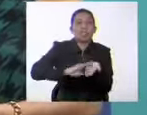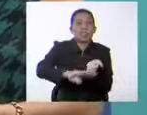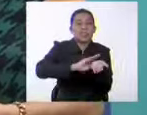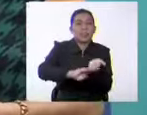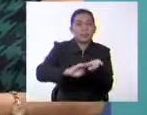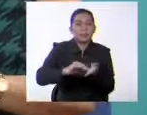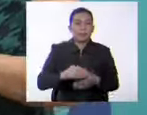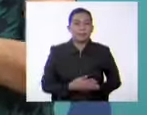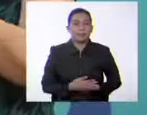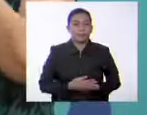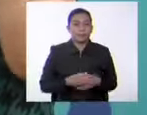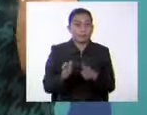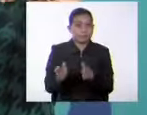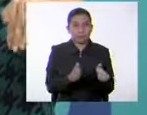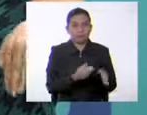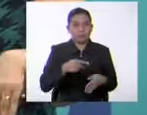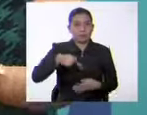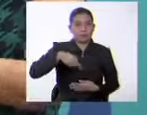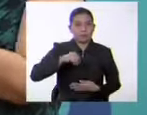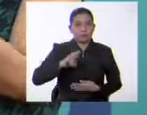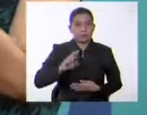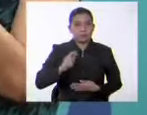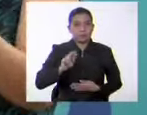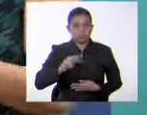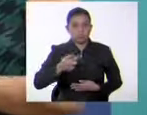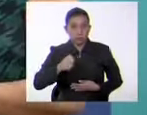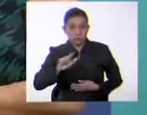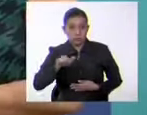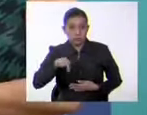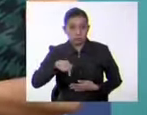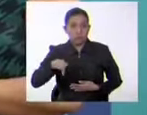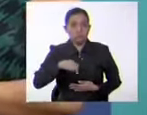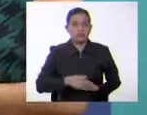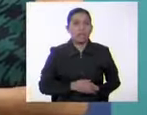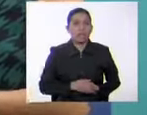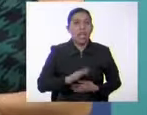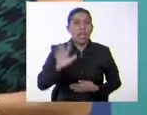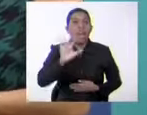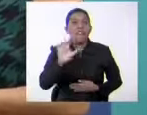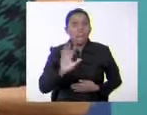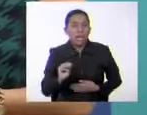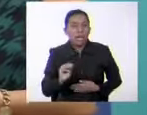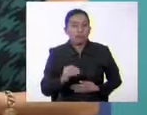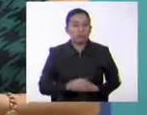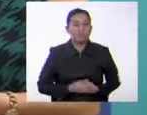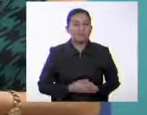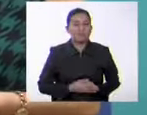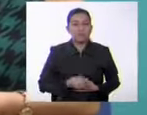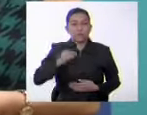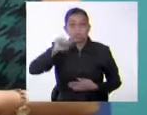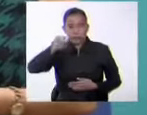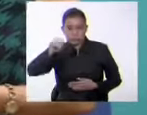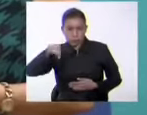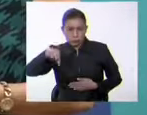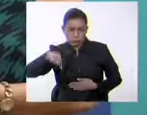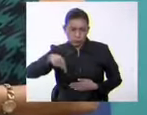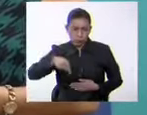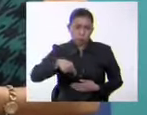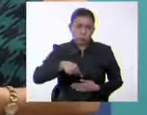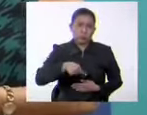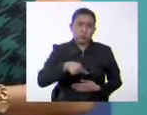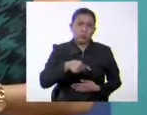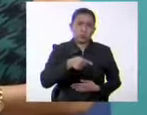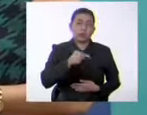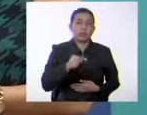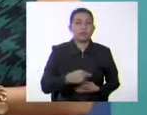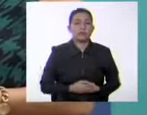Portugal, ¿verdad?, bordeando, ¿verdad?, África, da la vuelta, ¿verdad?, a través de su descubridor